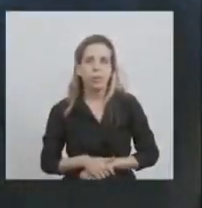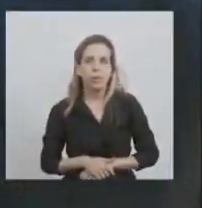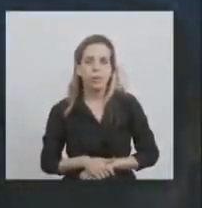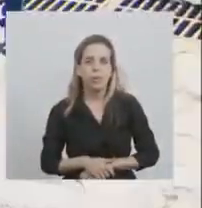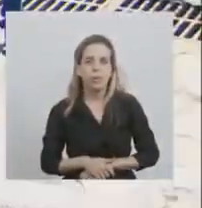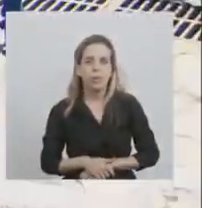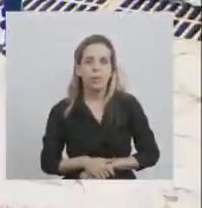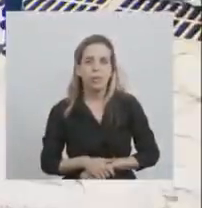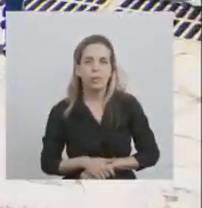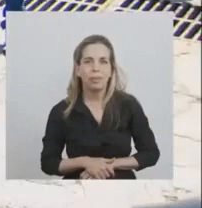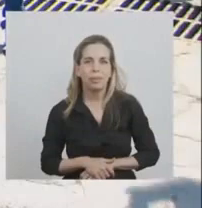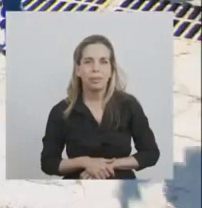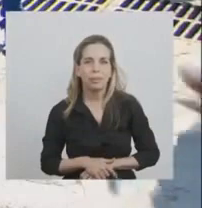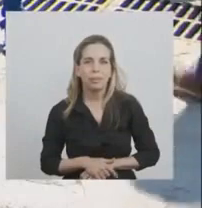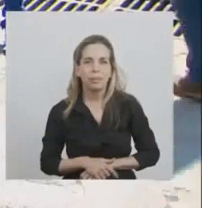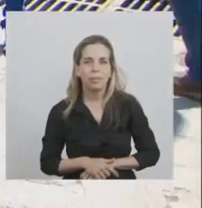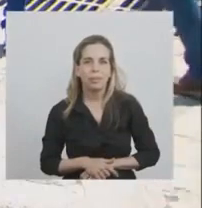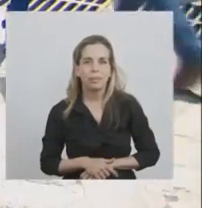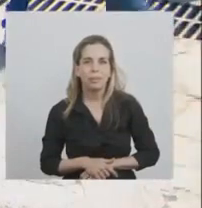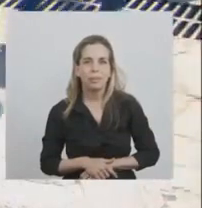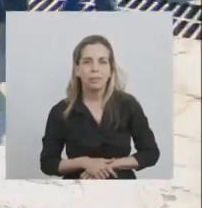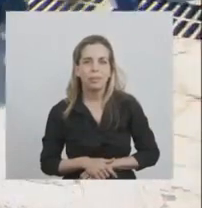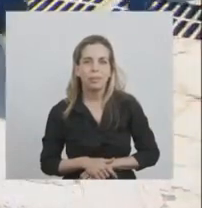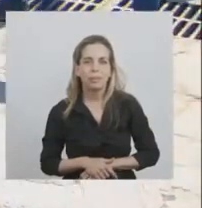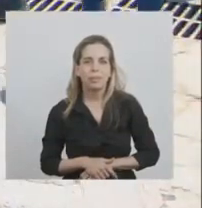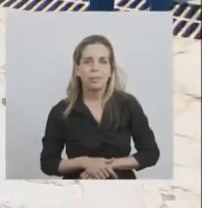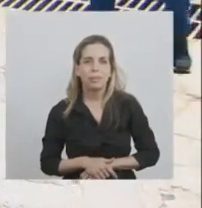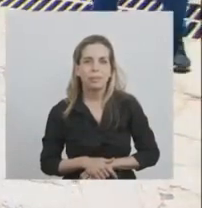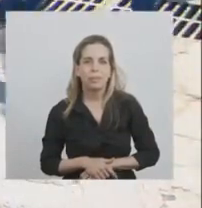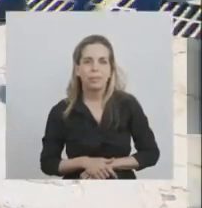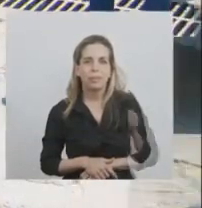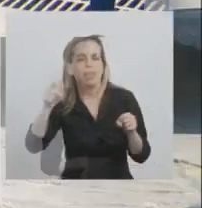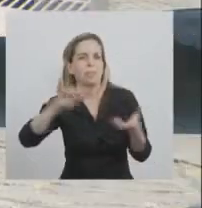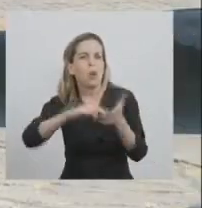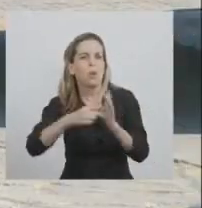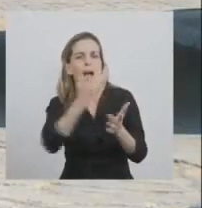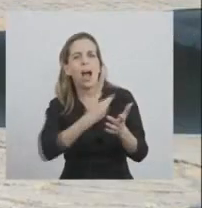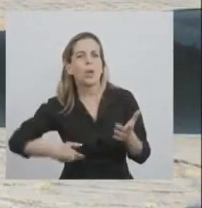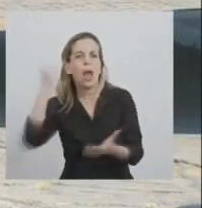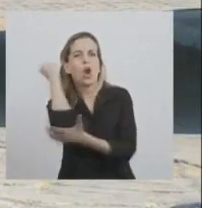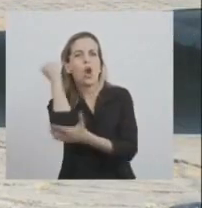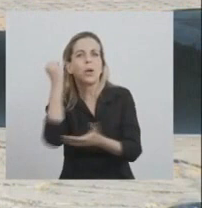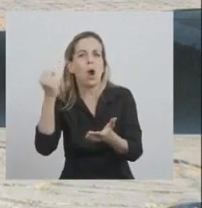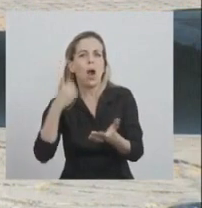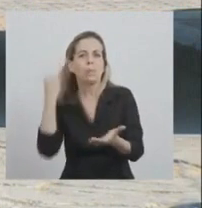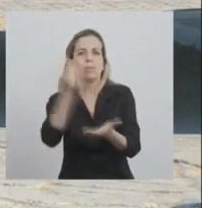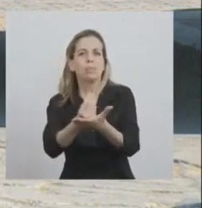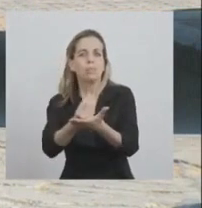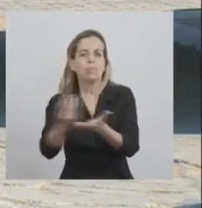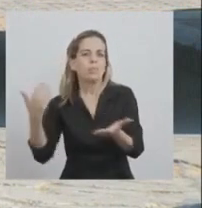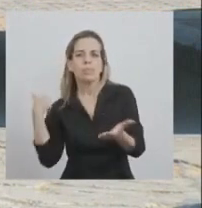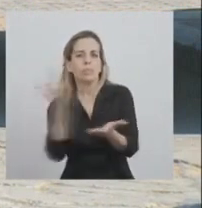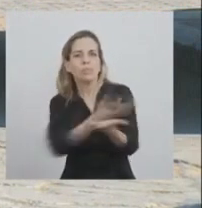aérea a Jujuy, después de permanecer desde noviembre de la gestión pasada en Buenos Aires. En ambos lados de las